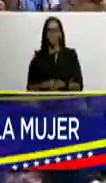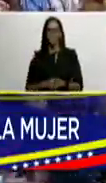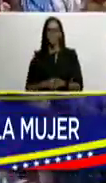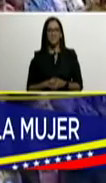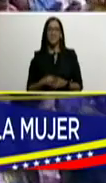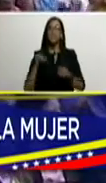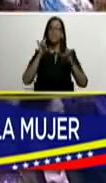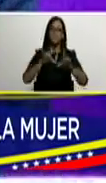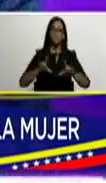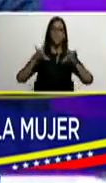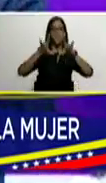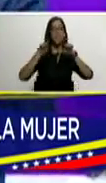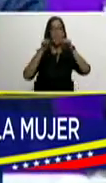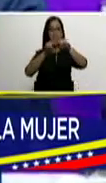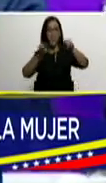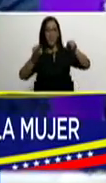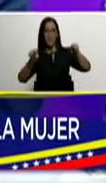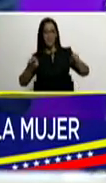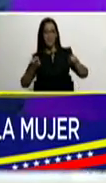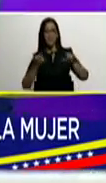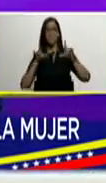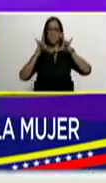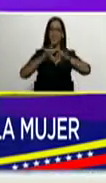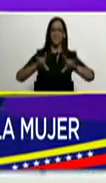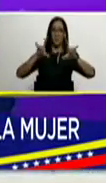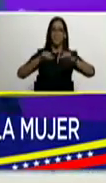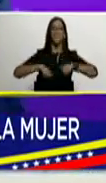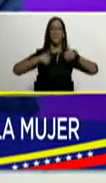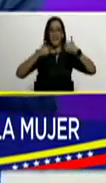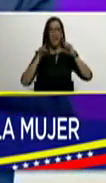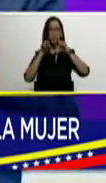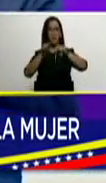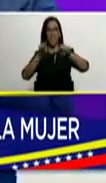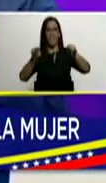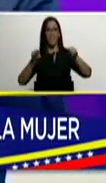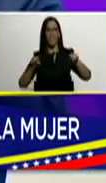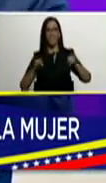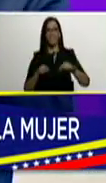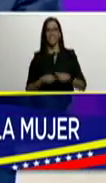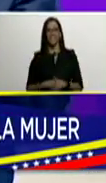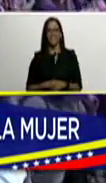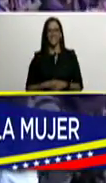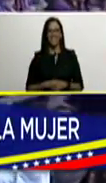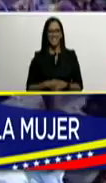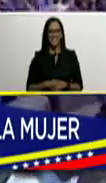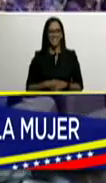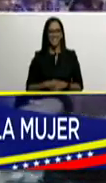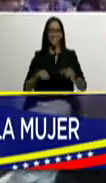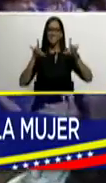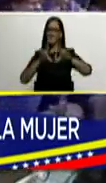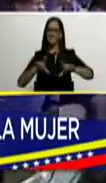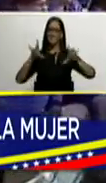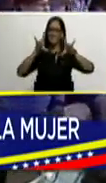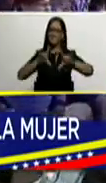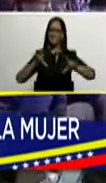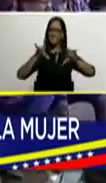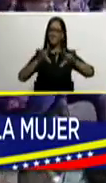Yo las quiero más a ustedes, yo las quiero más a ustedes, yo las quiero.